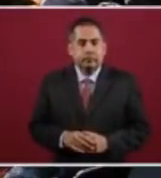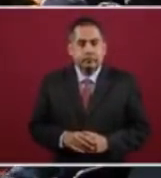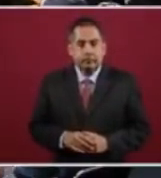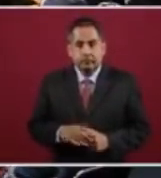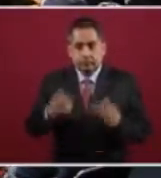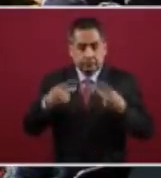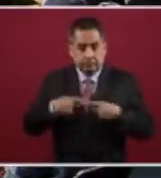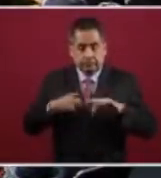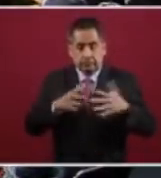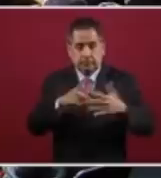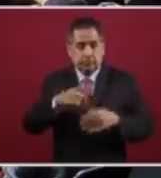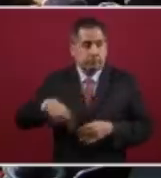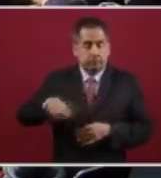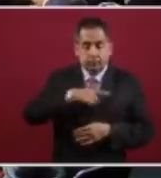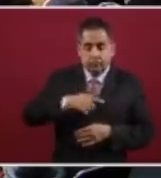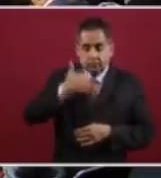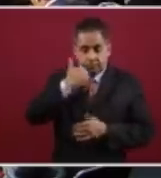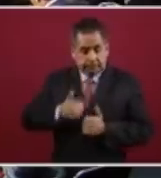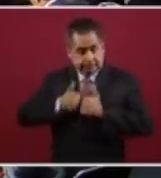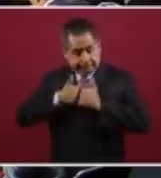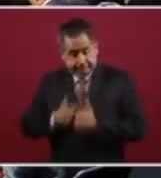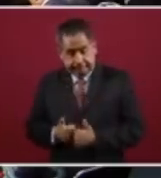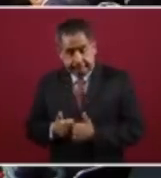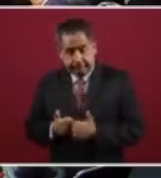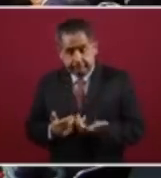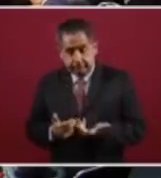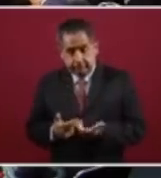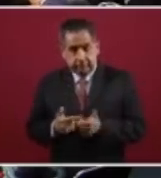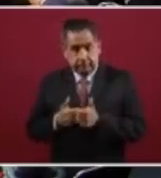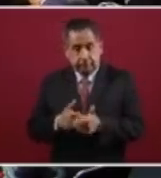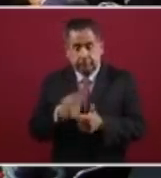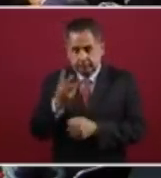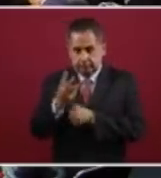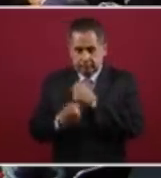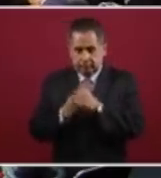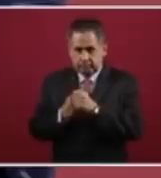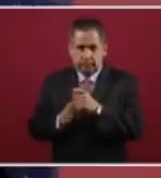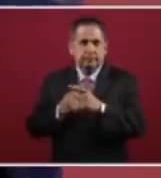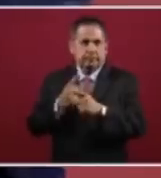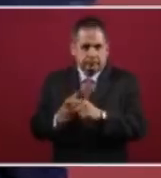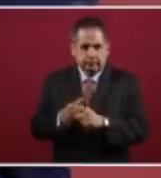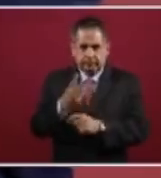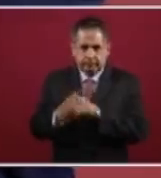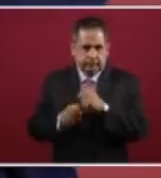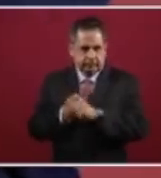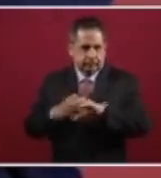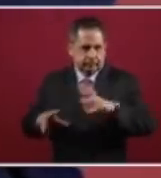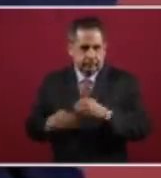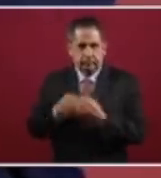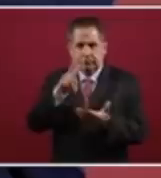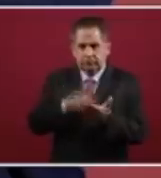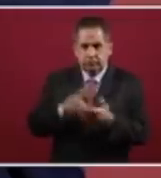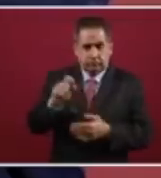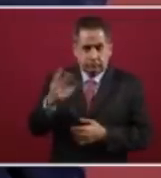la gente quiere que yo me quede y termino en el 2024, pues lo que quiero es